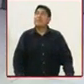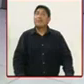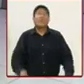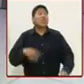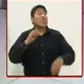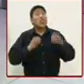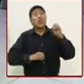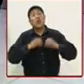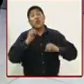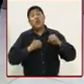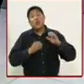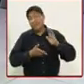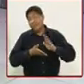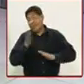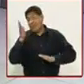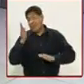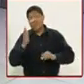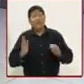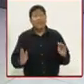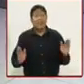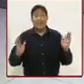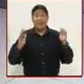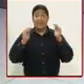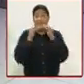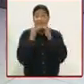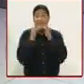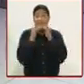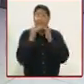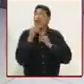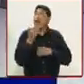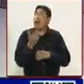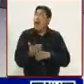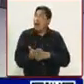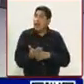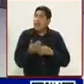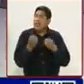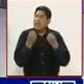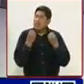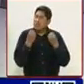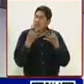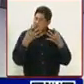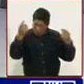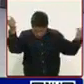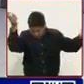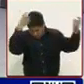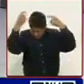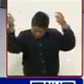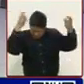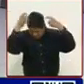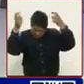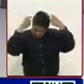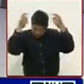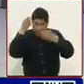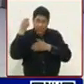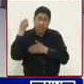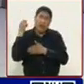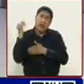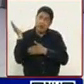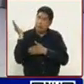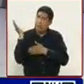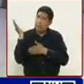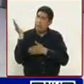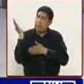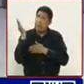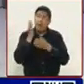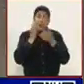De Oruro, ahora nos vamos hasta La Paz, donde ha habido una intensa granizada que ha dejado así este